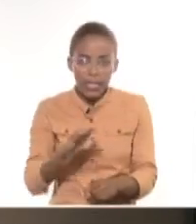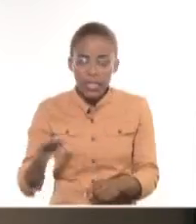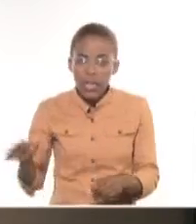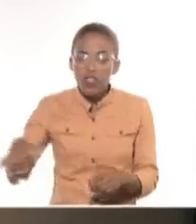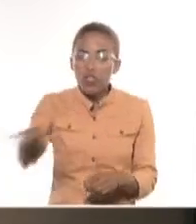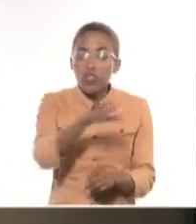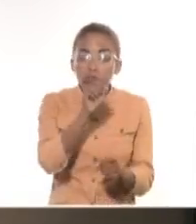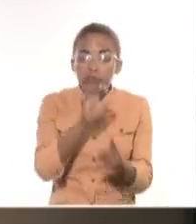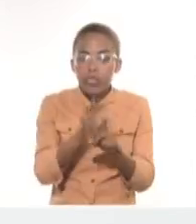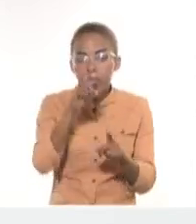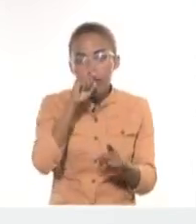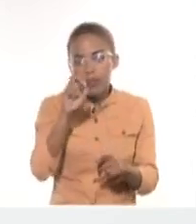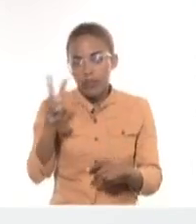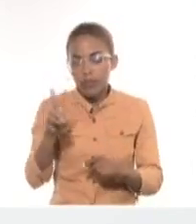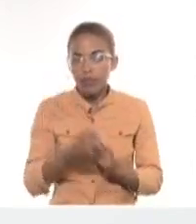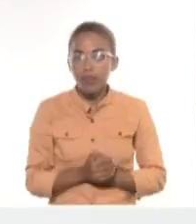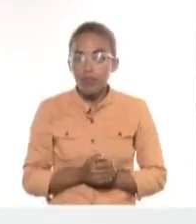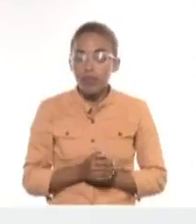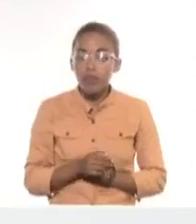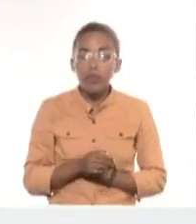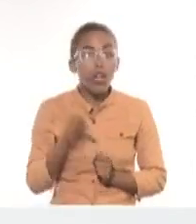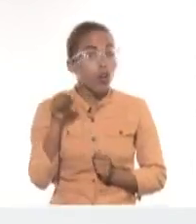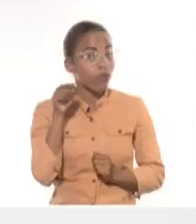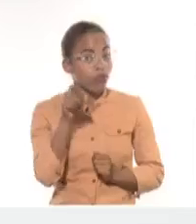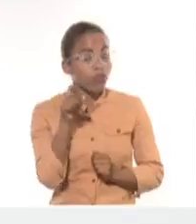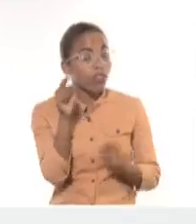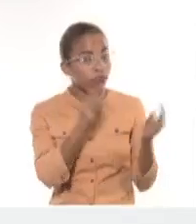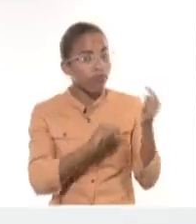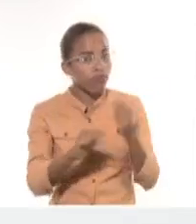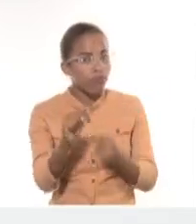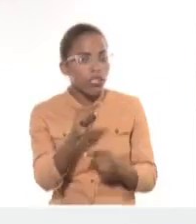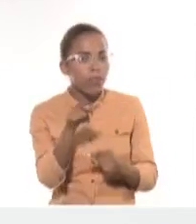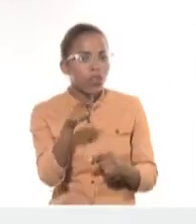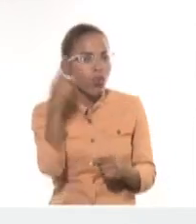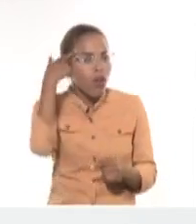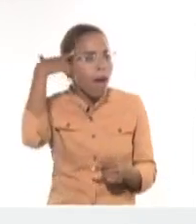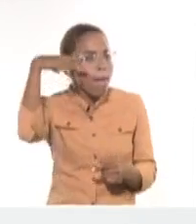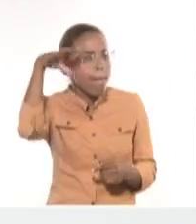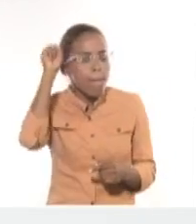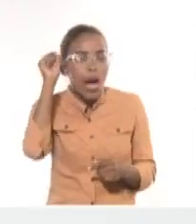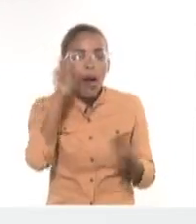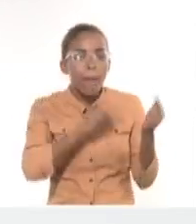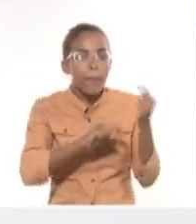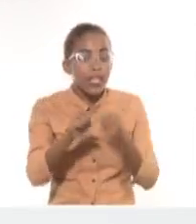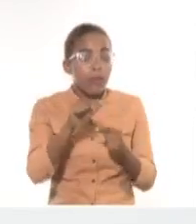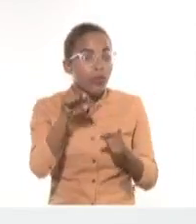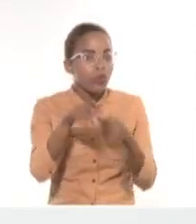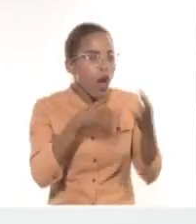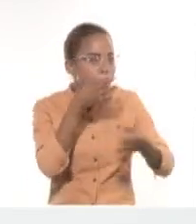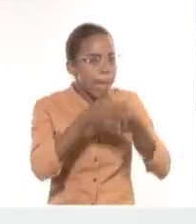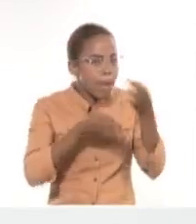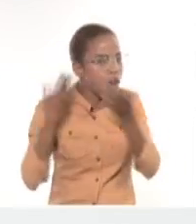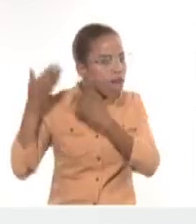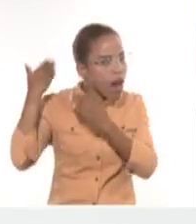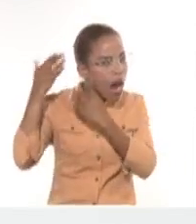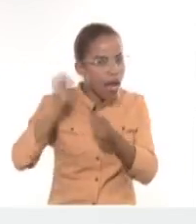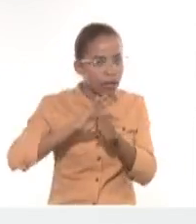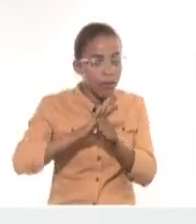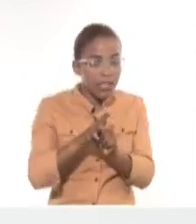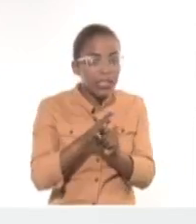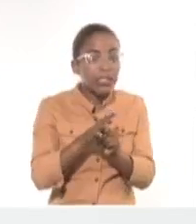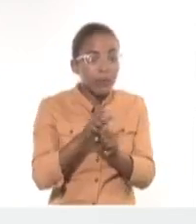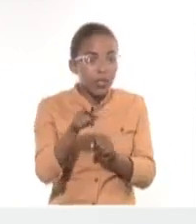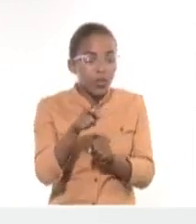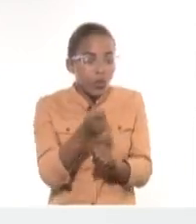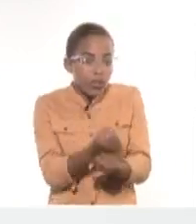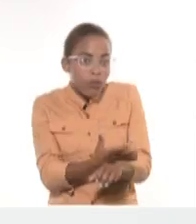fue uno de los rostros visibles de ese enfrentamiento a la pandemia de COVID-19, uno de los más visibles, y recuerdo mucho que se emocionaba y sufría también por cada una de